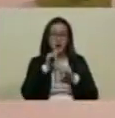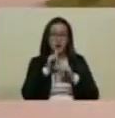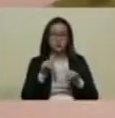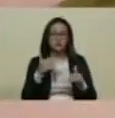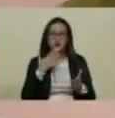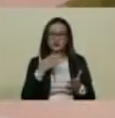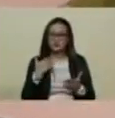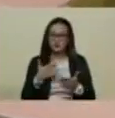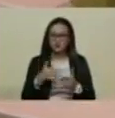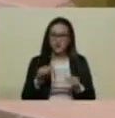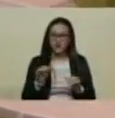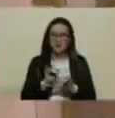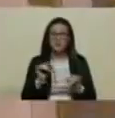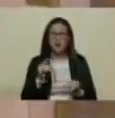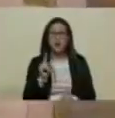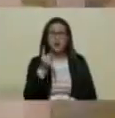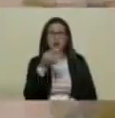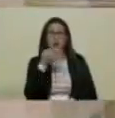terminando, va 1:00 p.m,